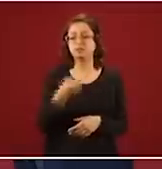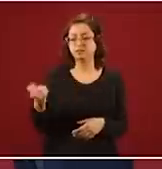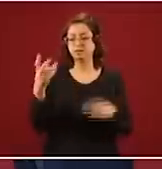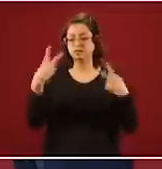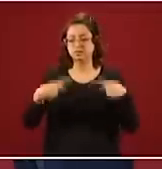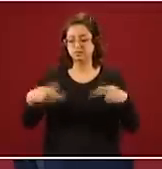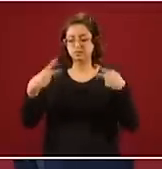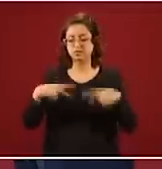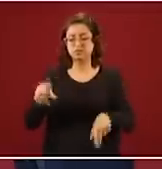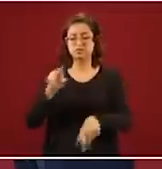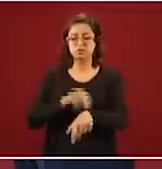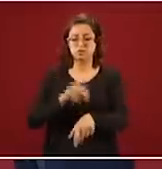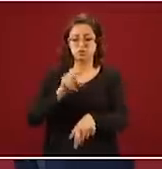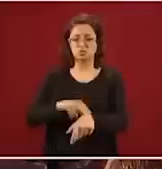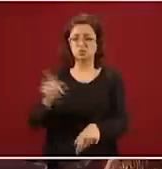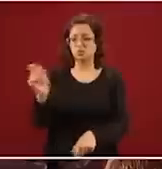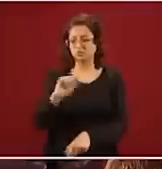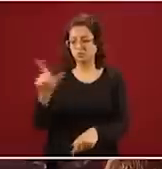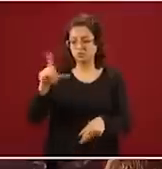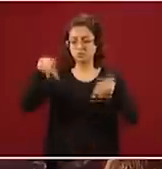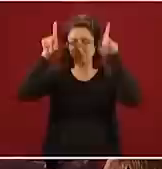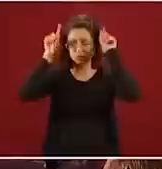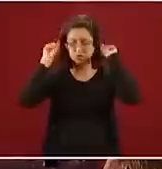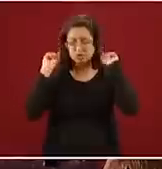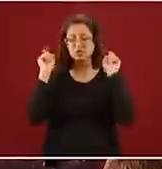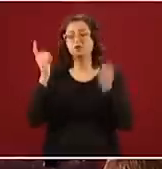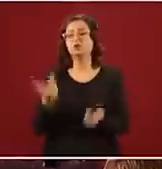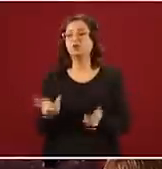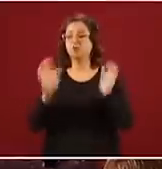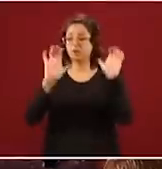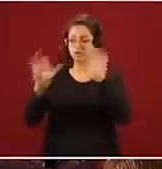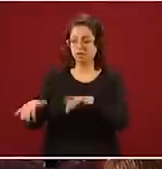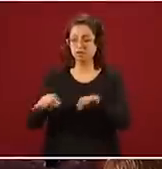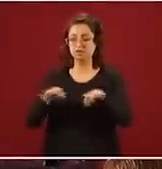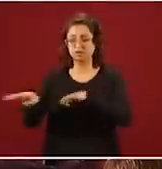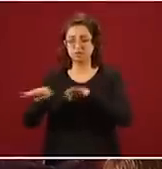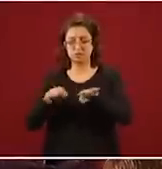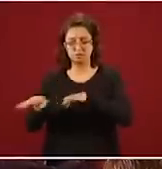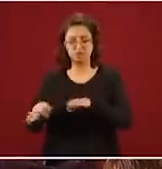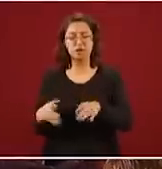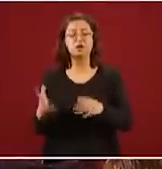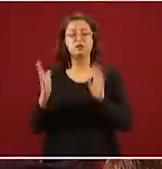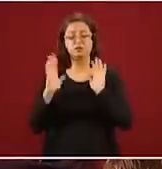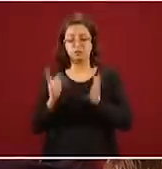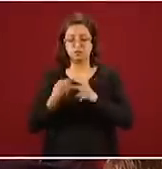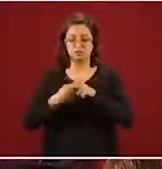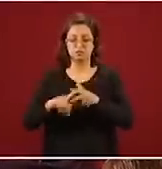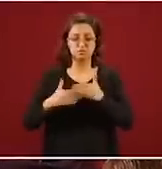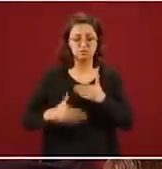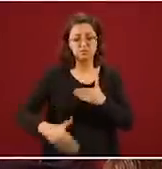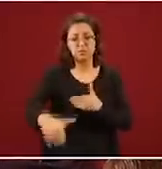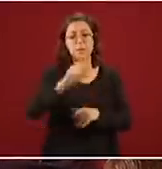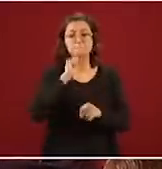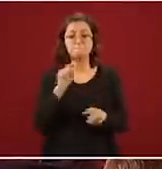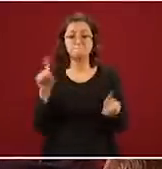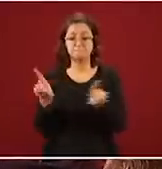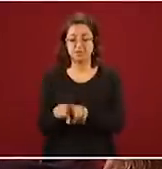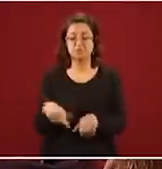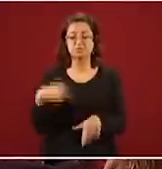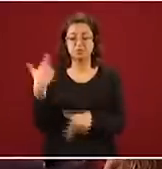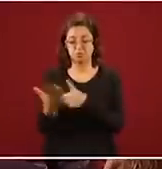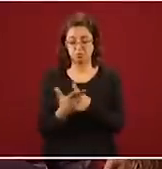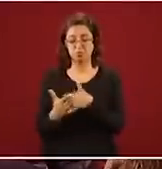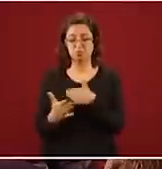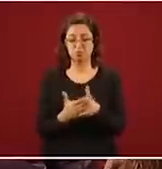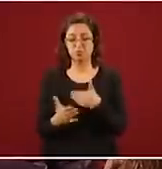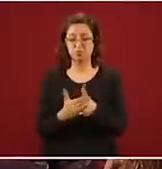profesionales de la salud ya en ese hospital de Tecash y ya estamos trabajando. Y pronto daremos a conocer en esta mañanera